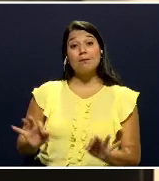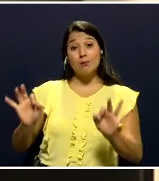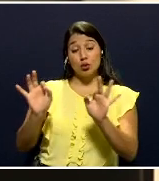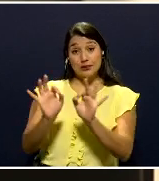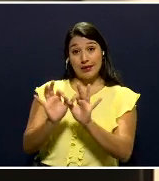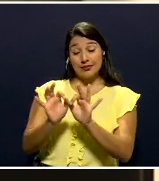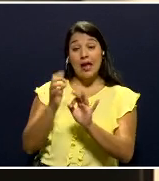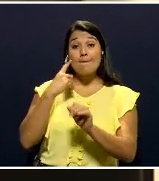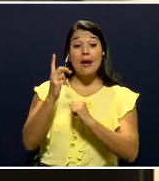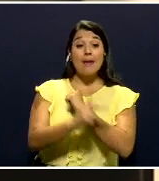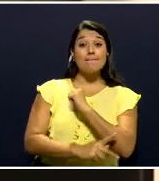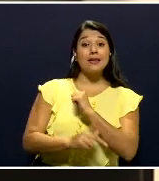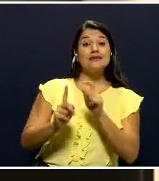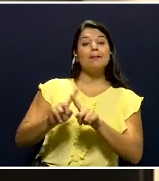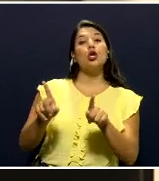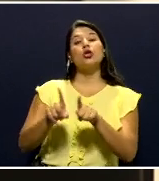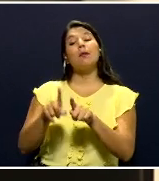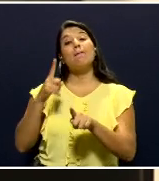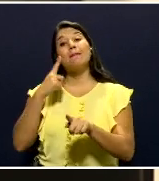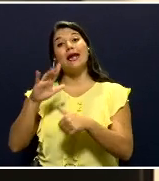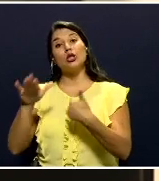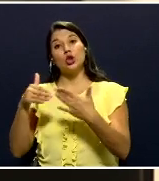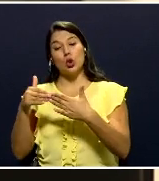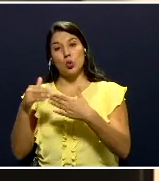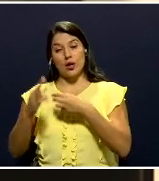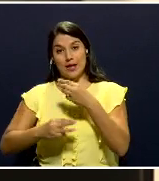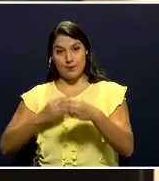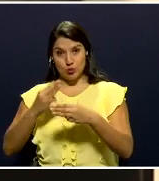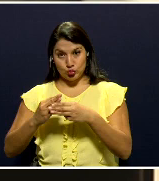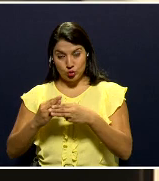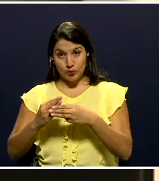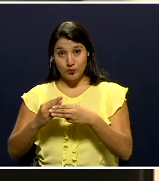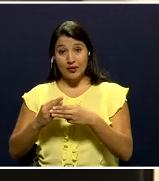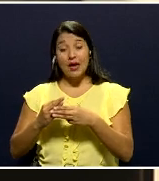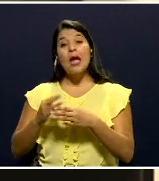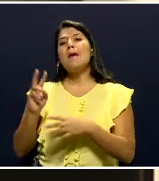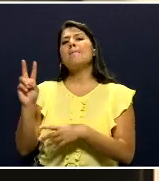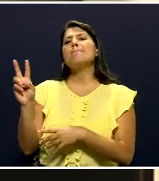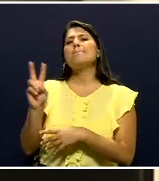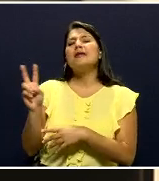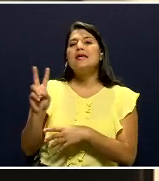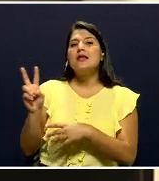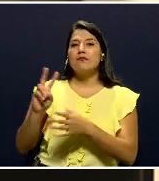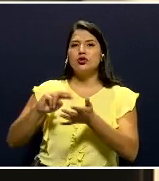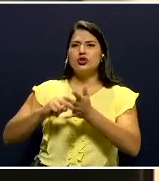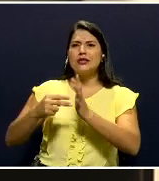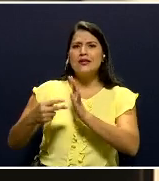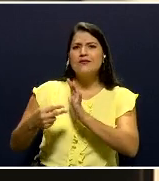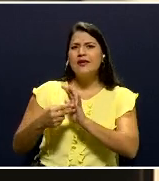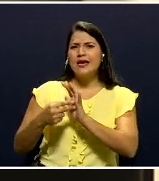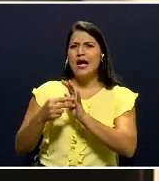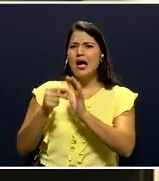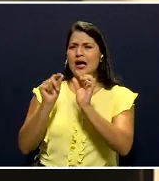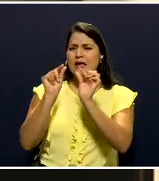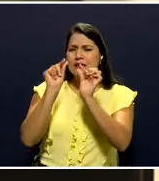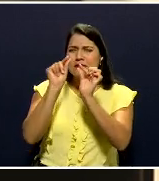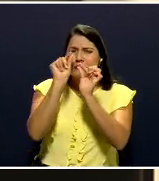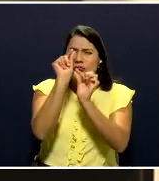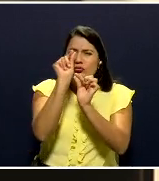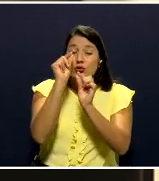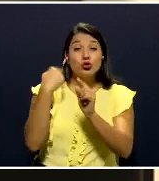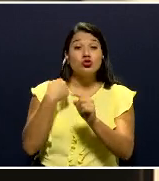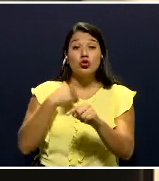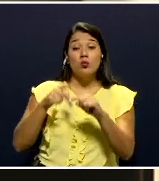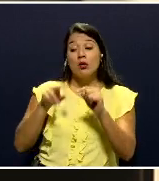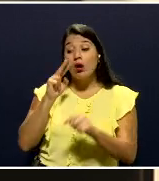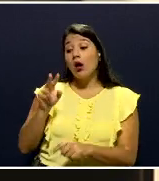solamente para el país, sino para el mundo entero. Los virus son agentes infecciosos microscópicos que nosotros no los podemos ver a simple